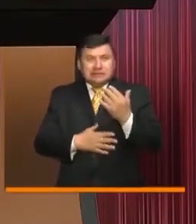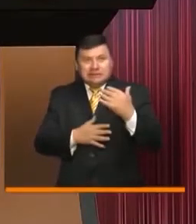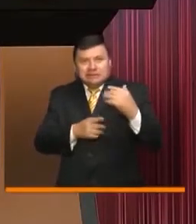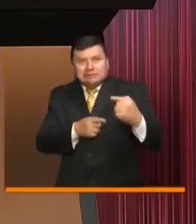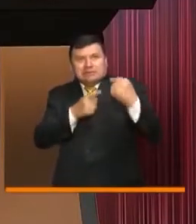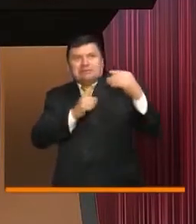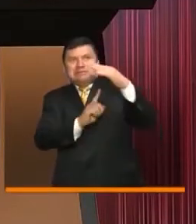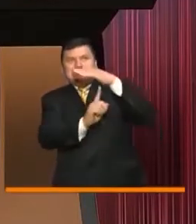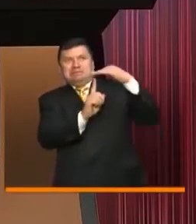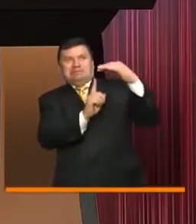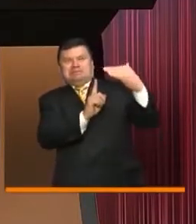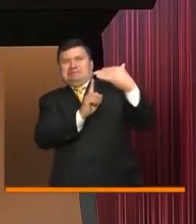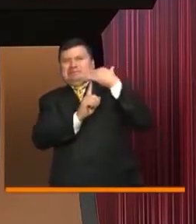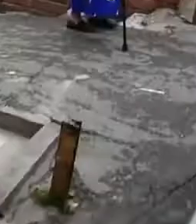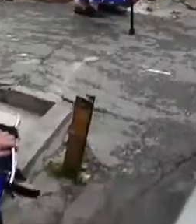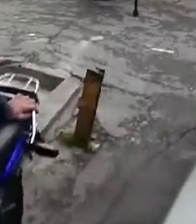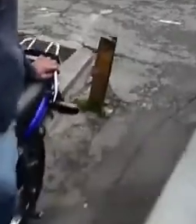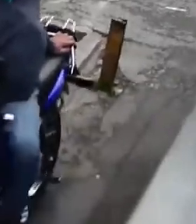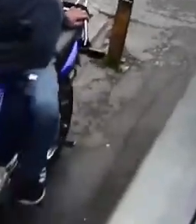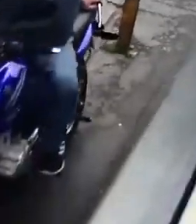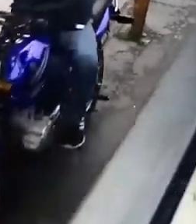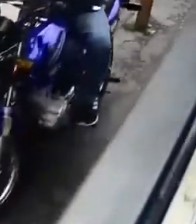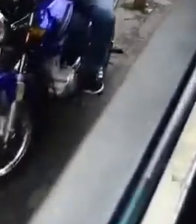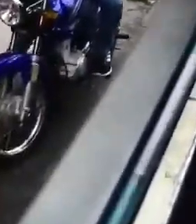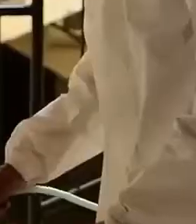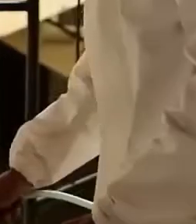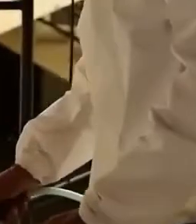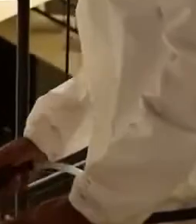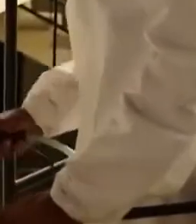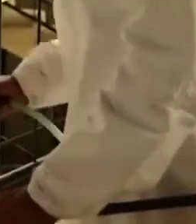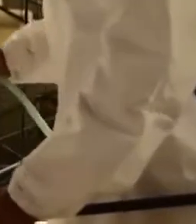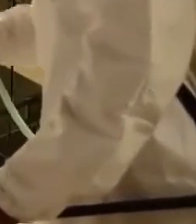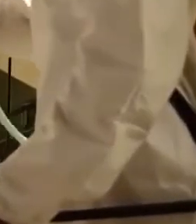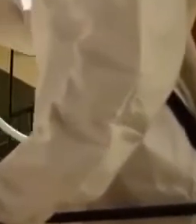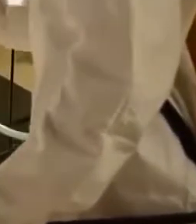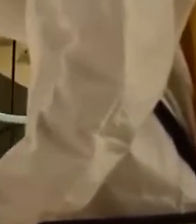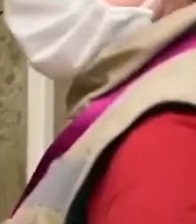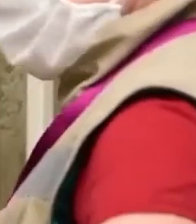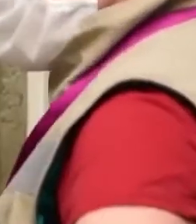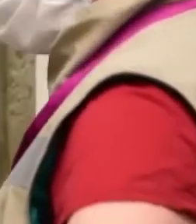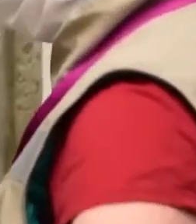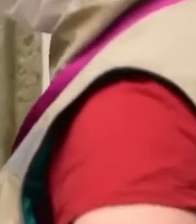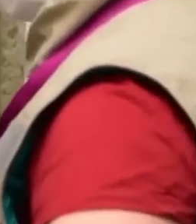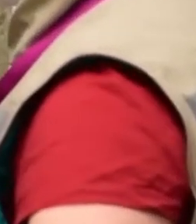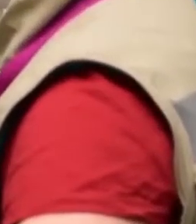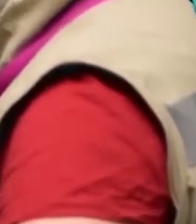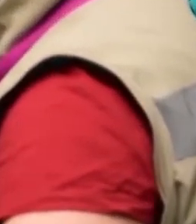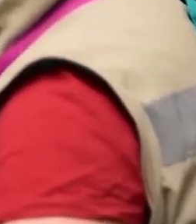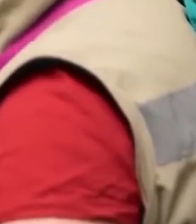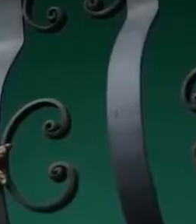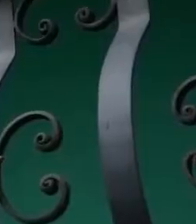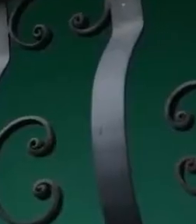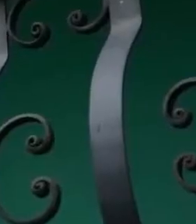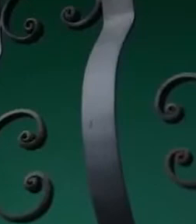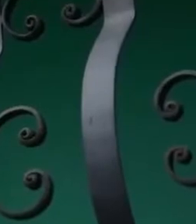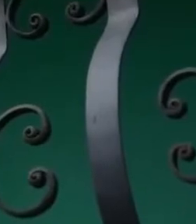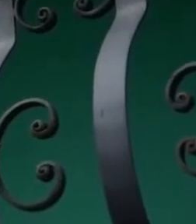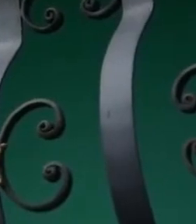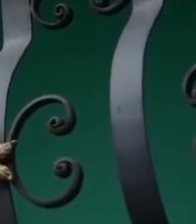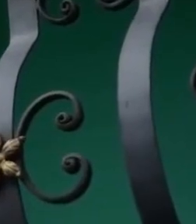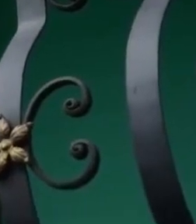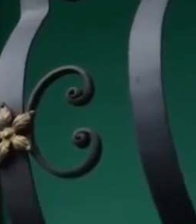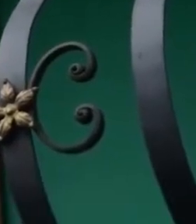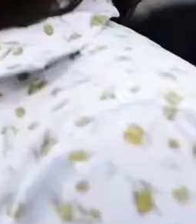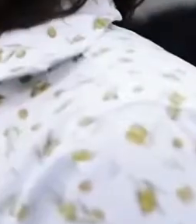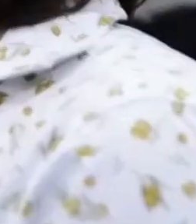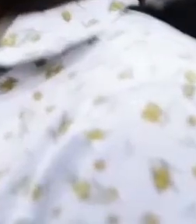de la ignorancia de sus gobernantes, que para garantizar el éxito de sus medidas sometieron a la ciudadanía a una campaña de miedo